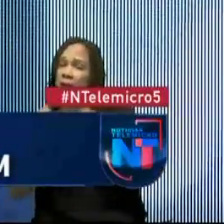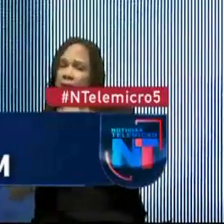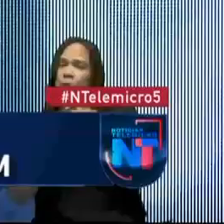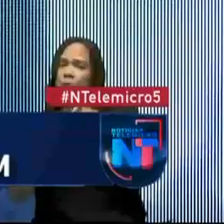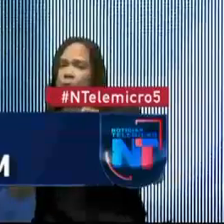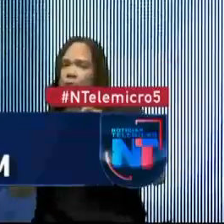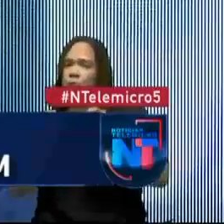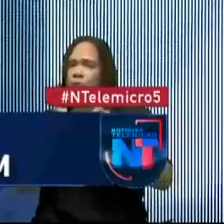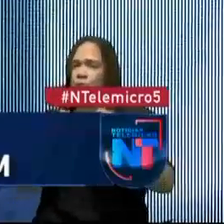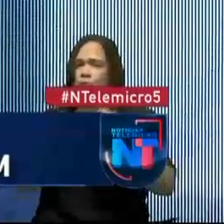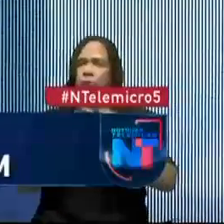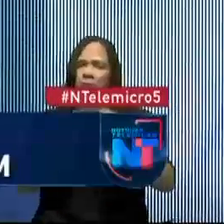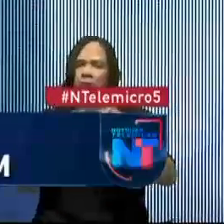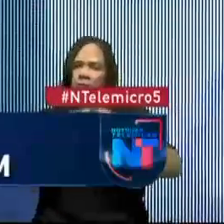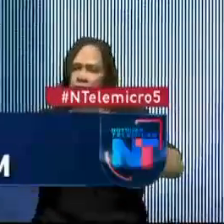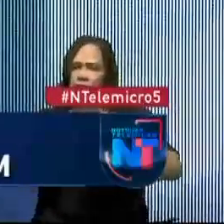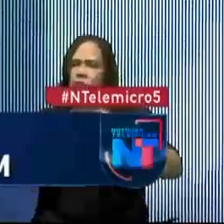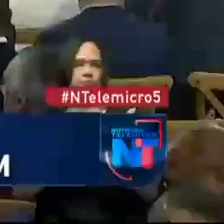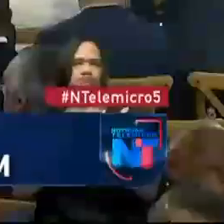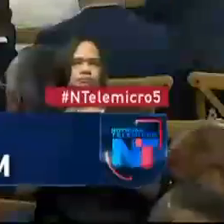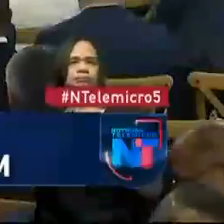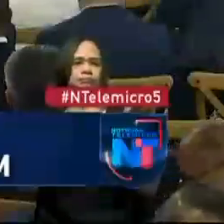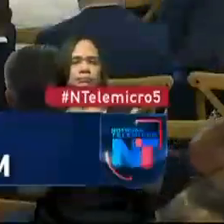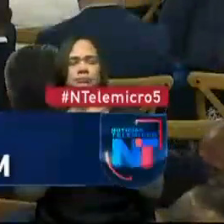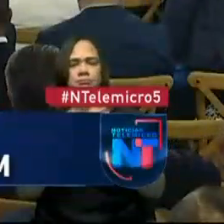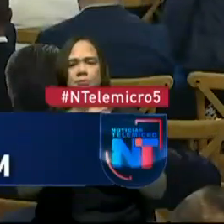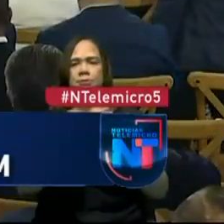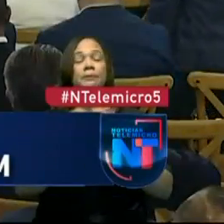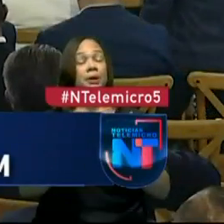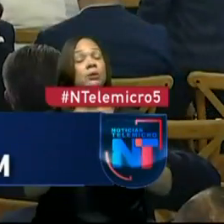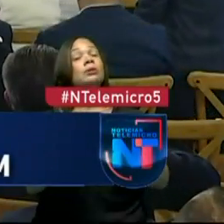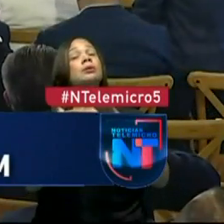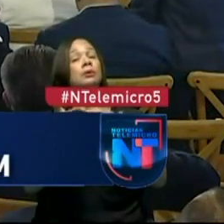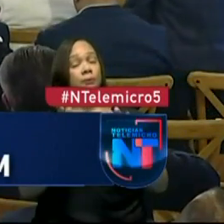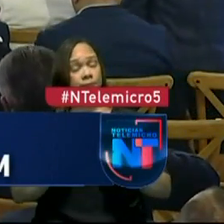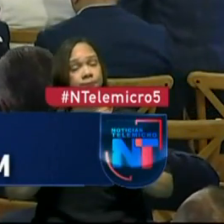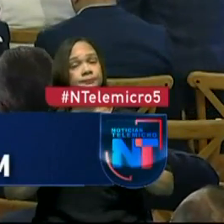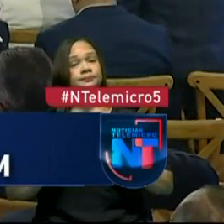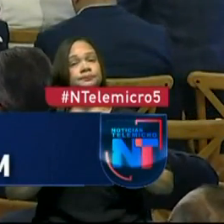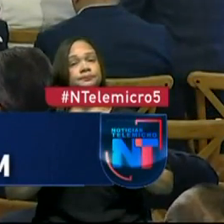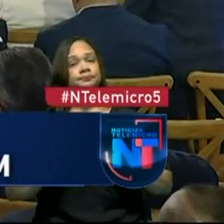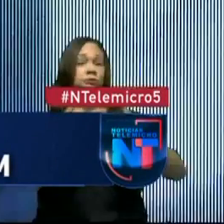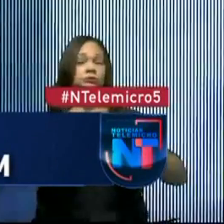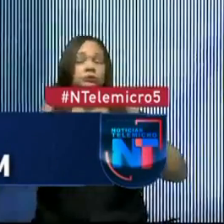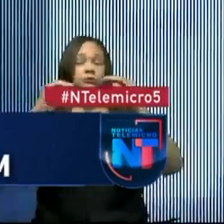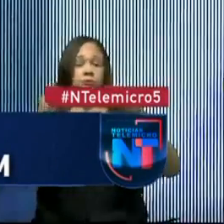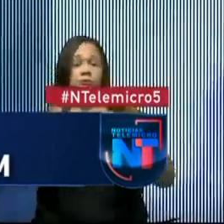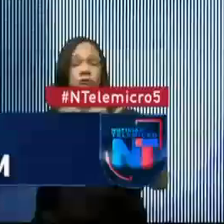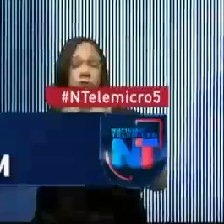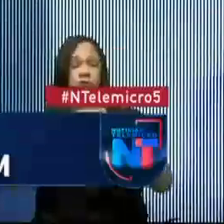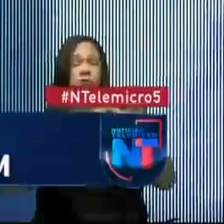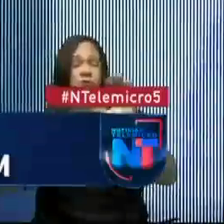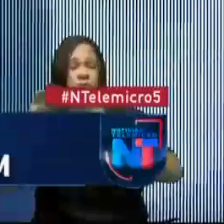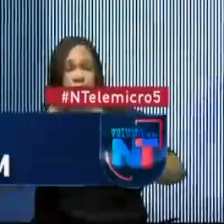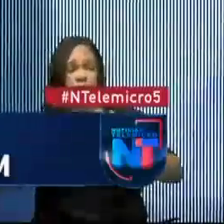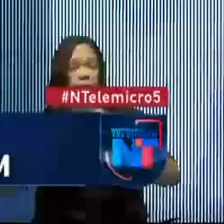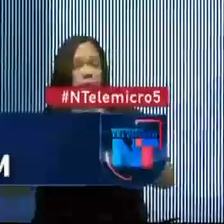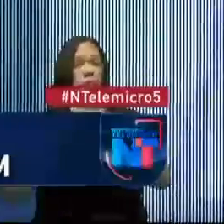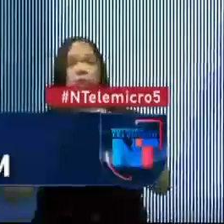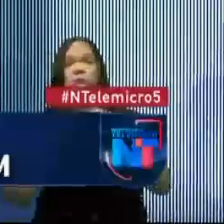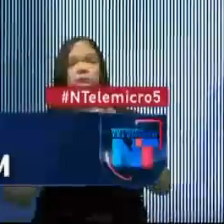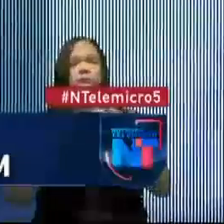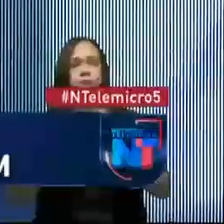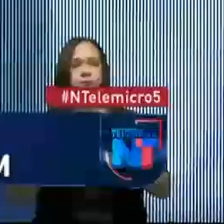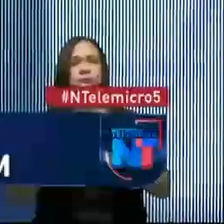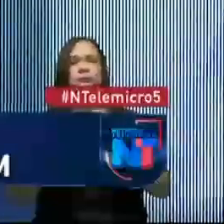reforma para relanzar y avanzar el país sobre el destino de los funcionarios a raíz de la fusión de las entidades el mandatario respondió lo